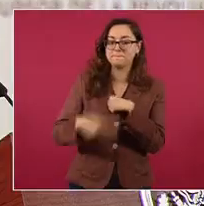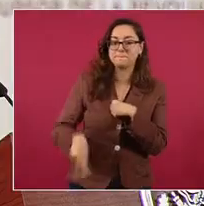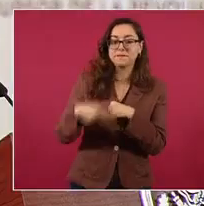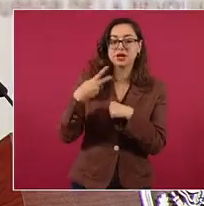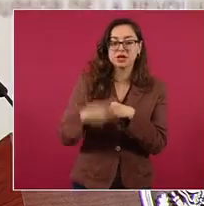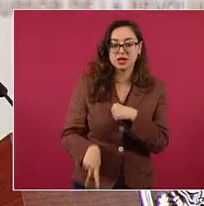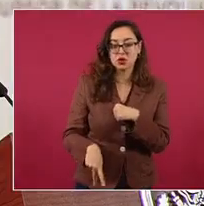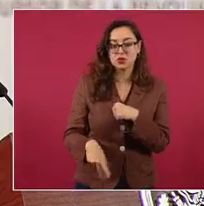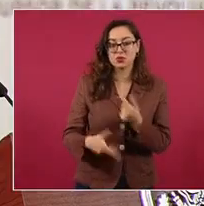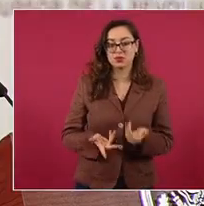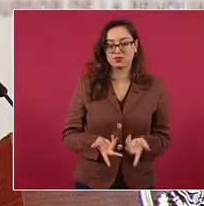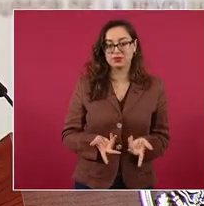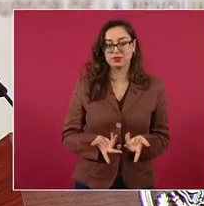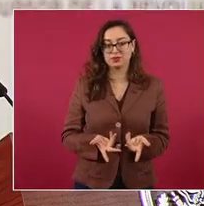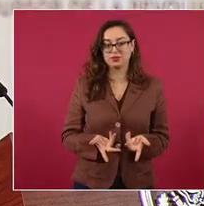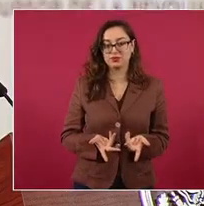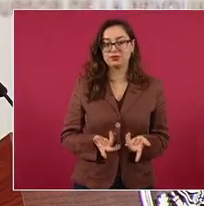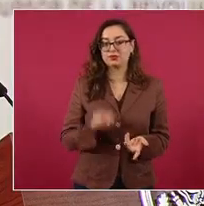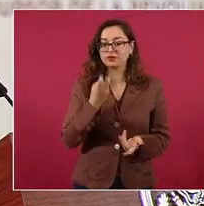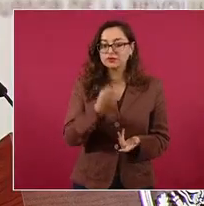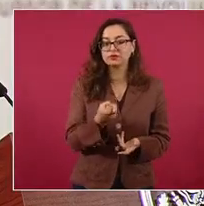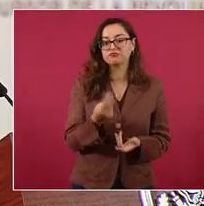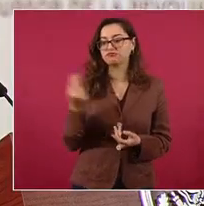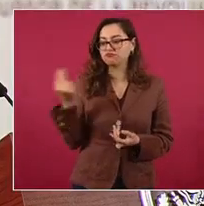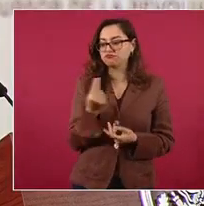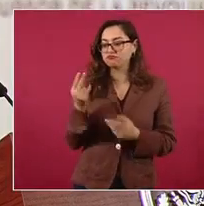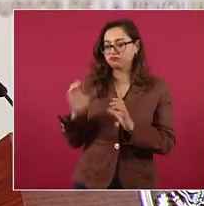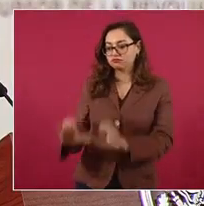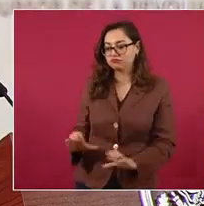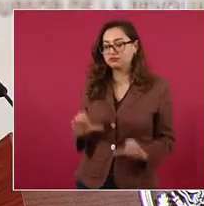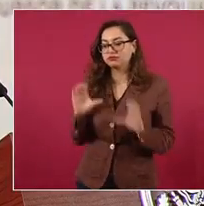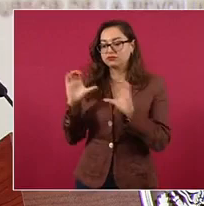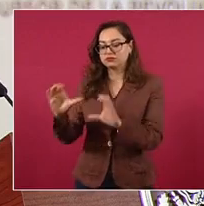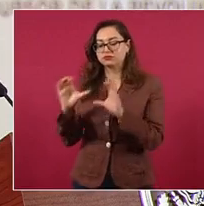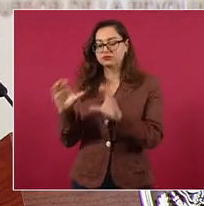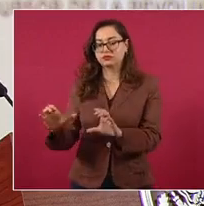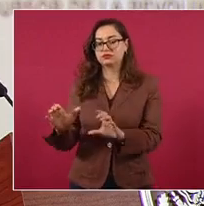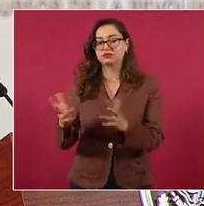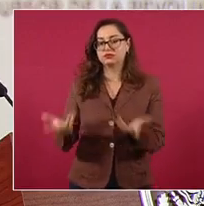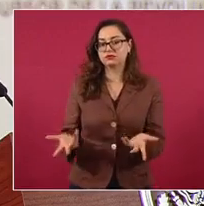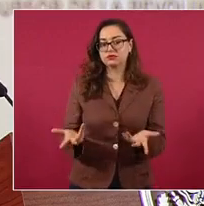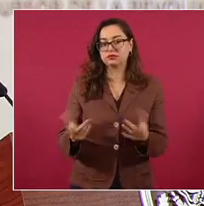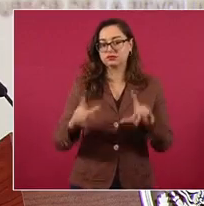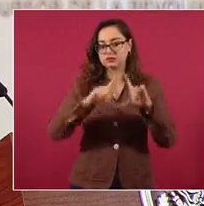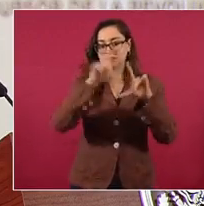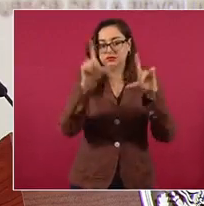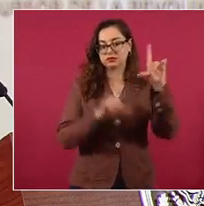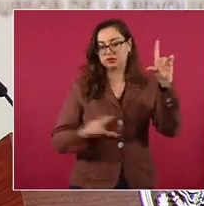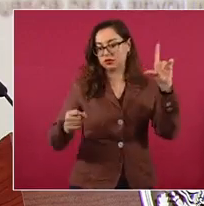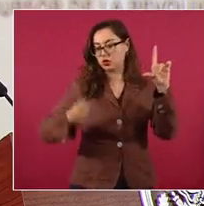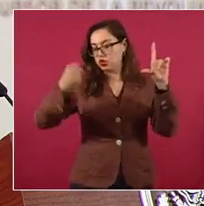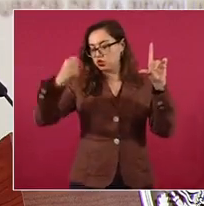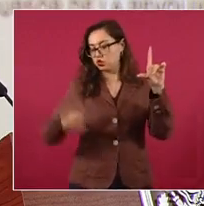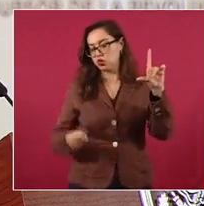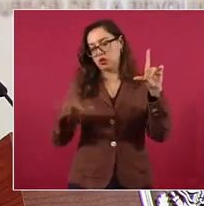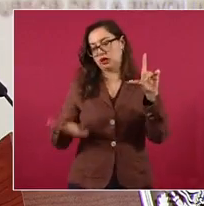rescatarlos o cuidarlos en el sureste, a que